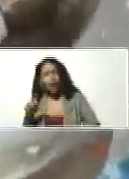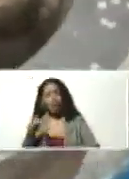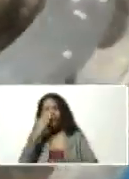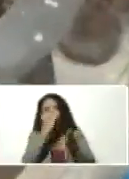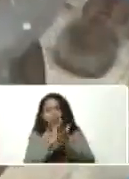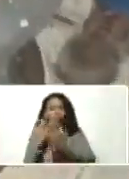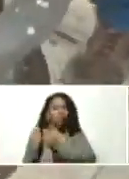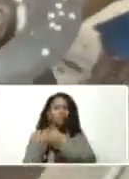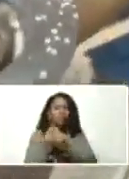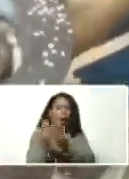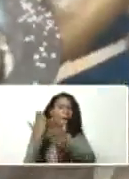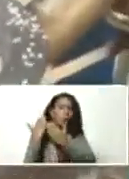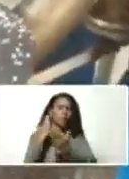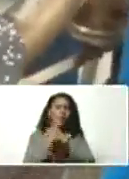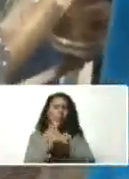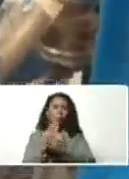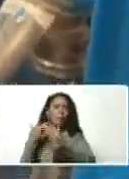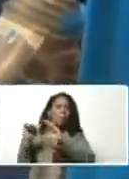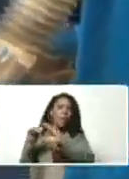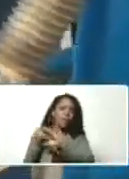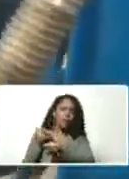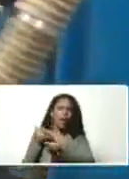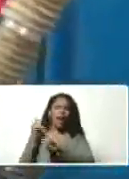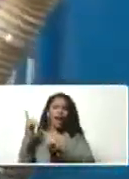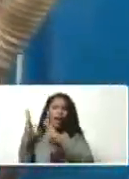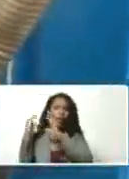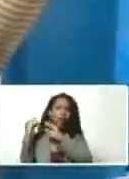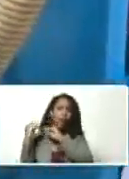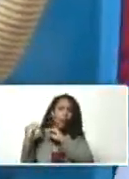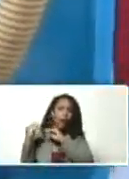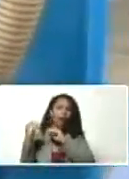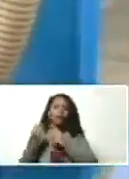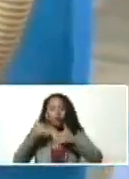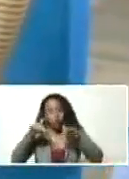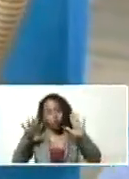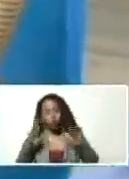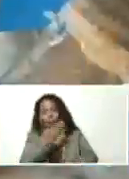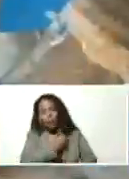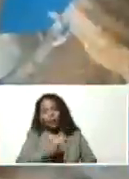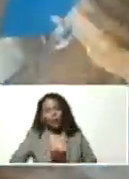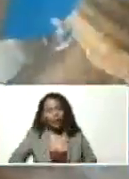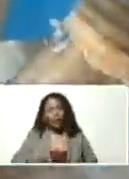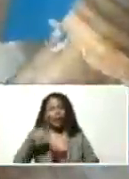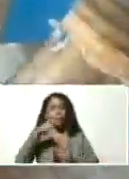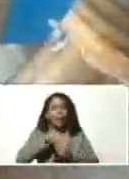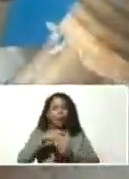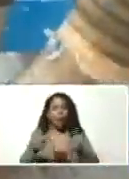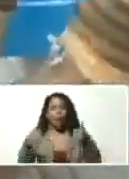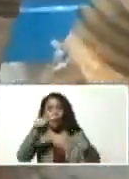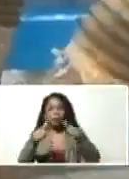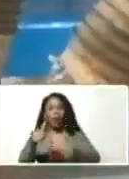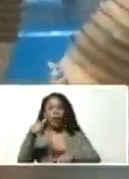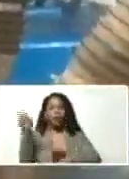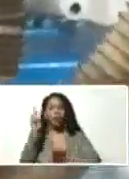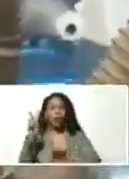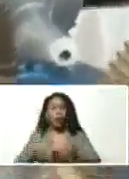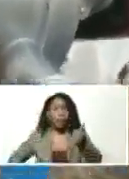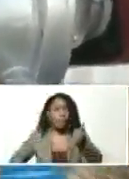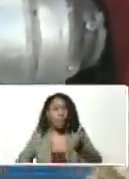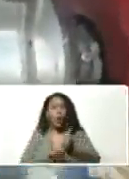nos ha traído siempre su mensaje y por supuesto a nuestro presidente de Petroquímica de Venezuela, quien ha